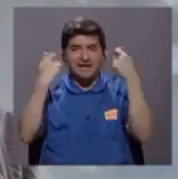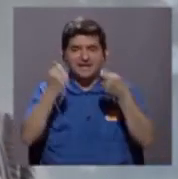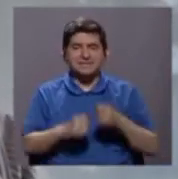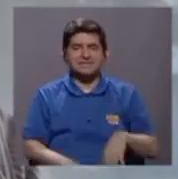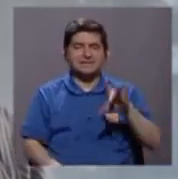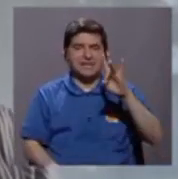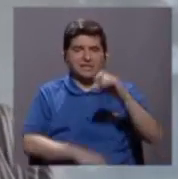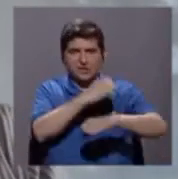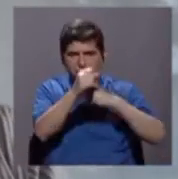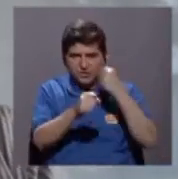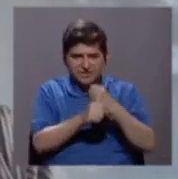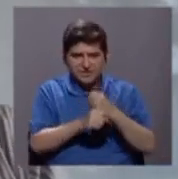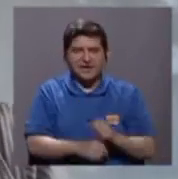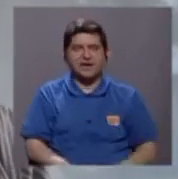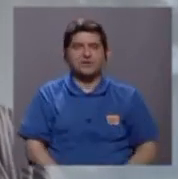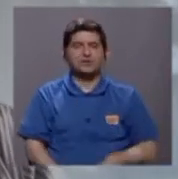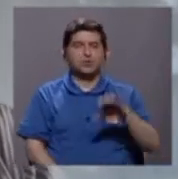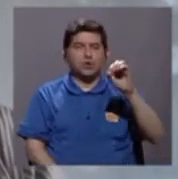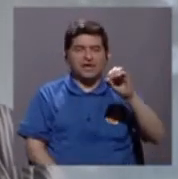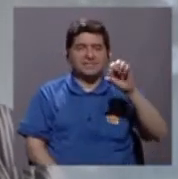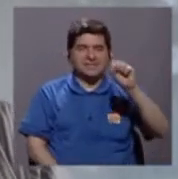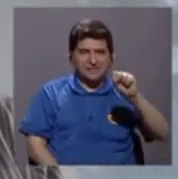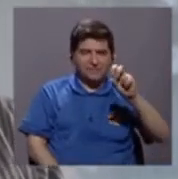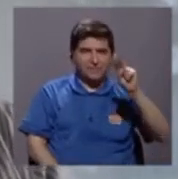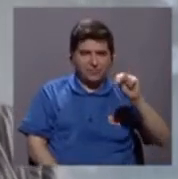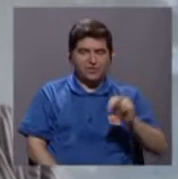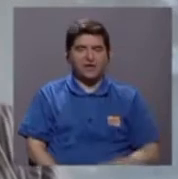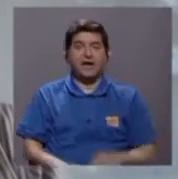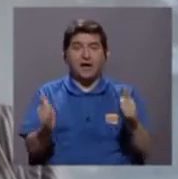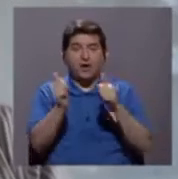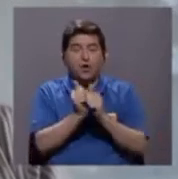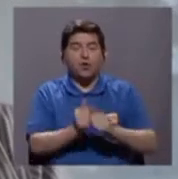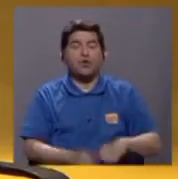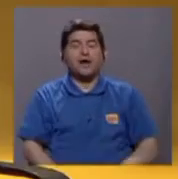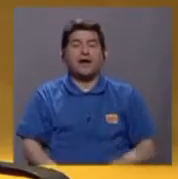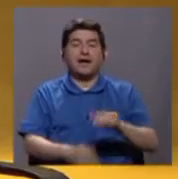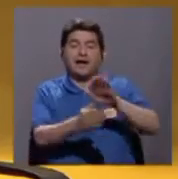80 aniversario de la Orquesta Sinfónica con la novena de Beethoven, tal y como se los habíamos prometido.